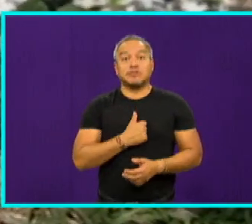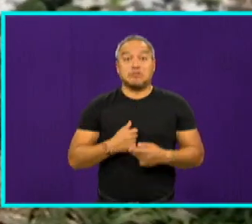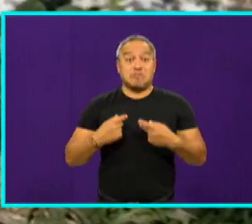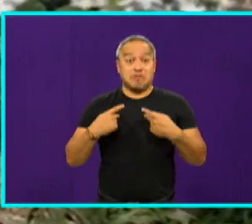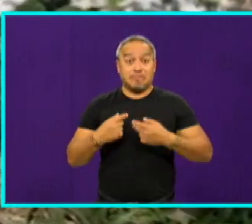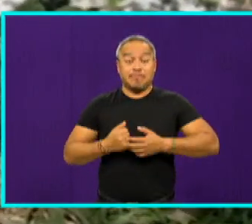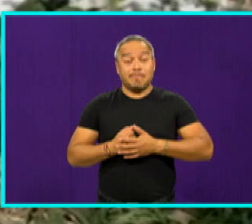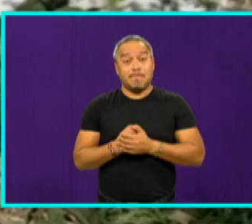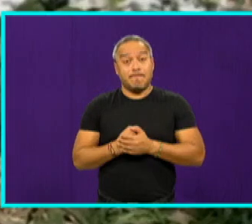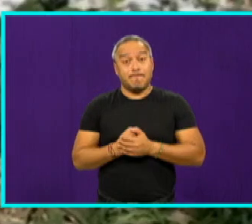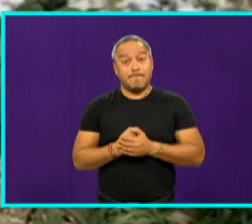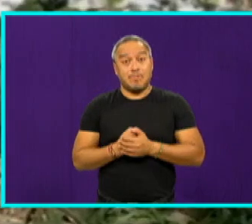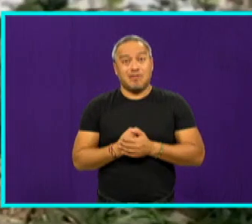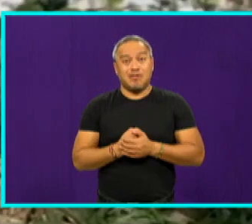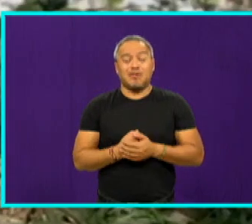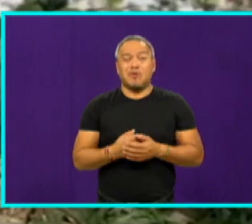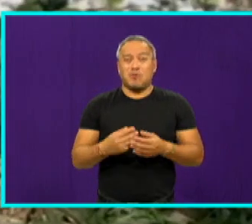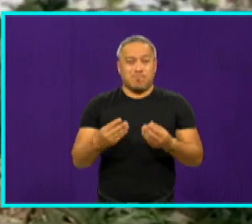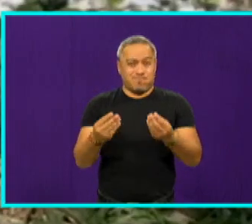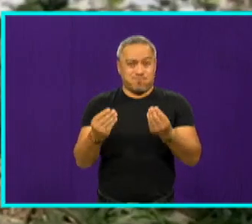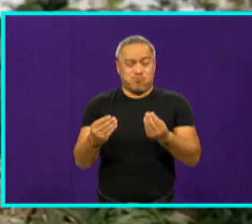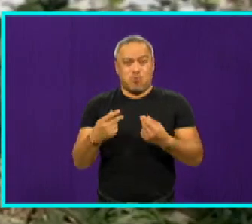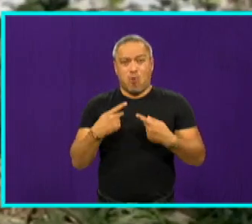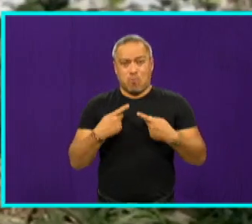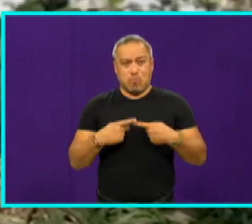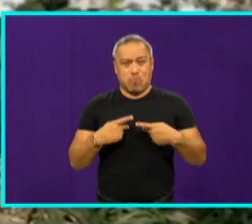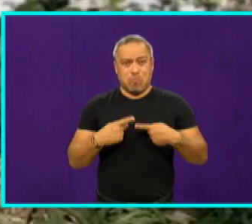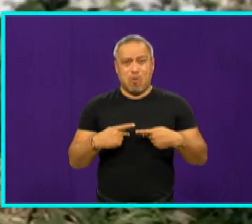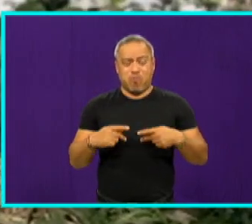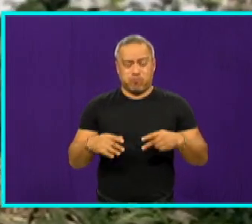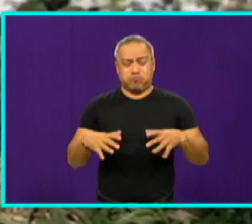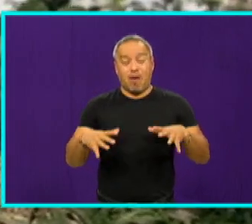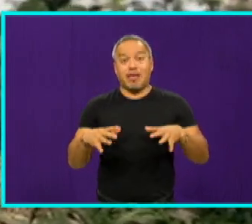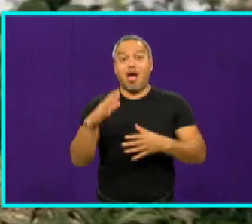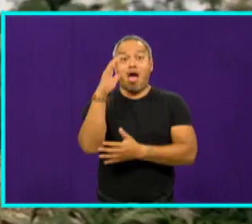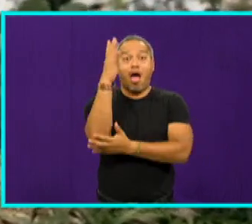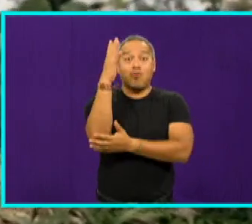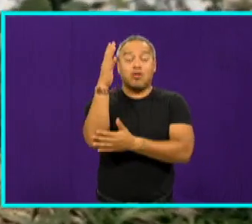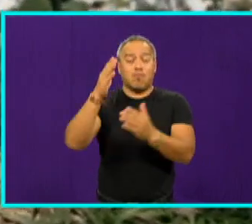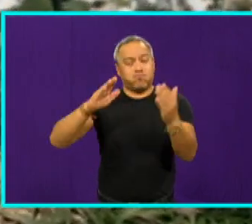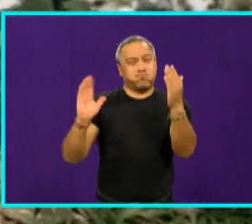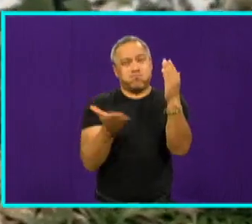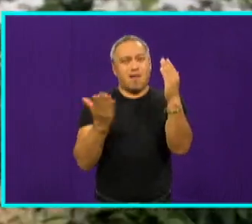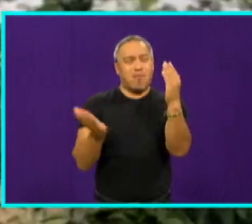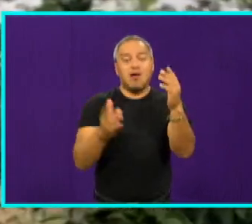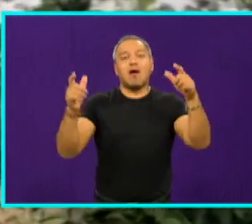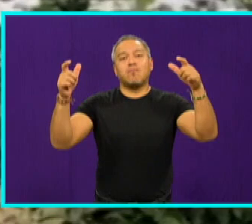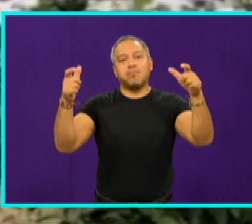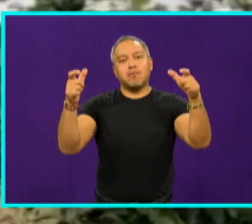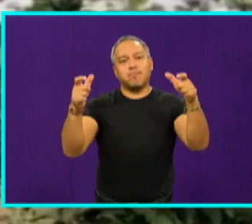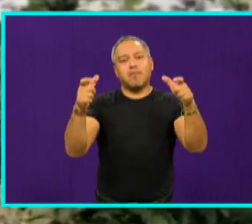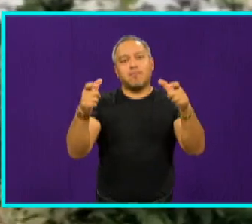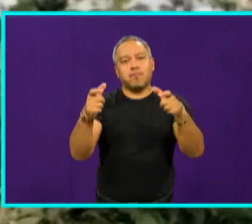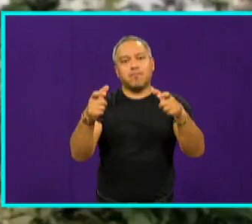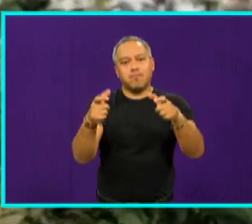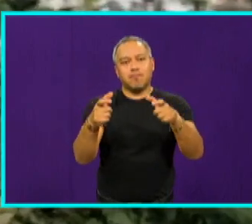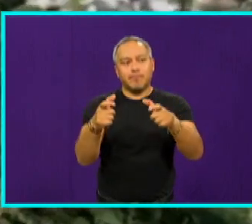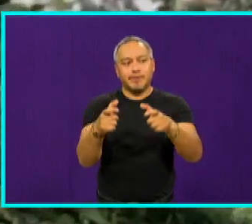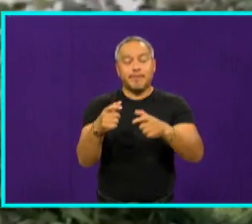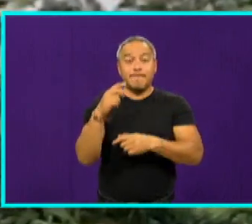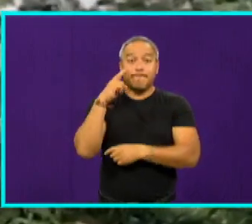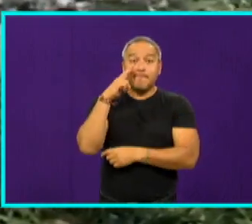la mancha urbana han ido talando los árboles poco a poco. Y así es como está